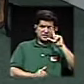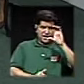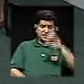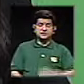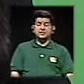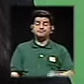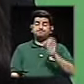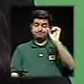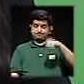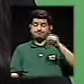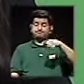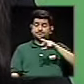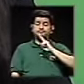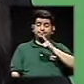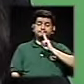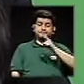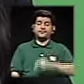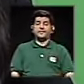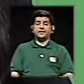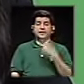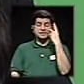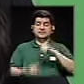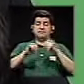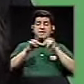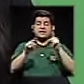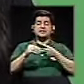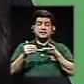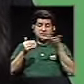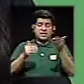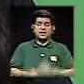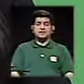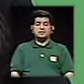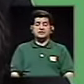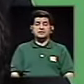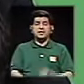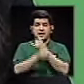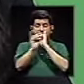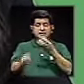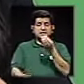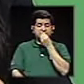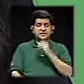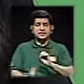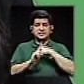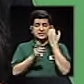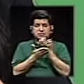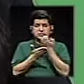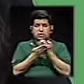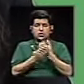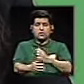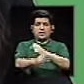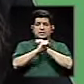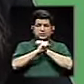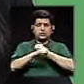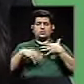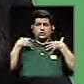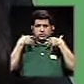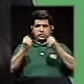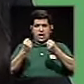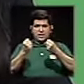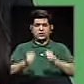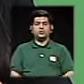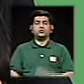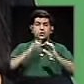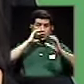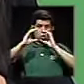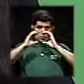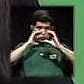ciertamente ciertamente y se ve en los distintos aspectos tanto de soberanía alimentaria la cuestión económica la cuestión de seguros y salud la cuestión de